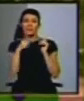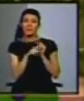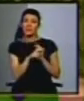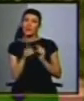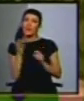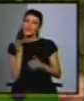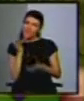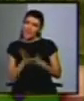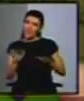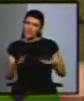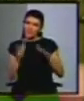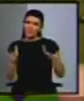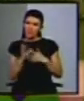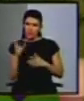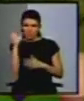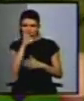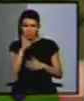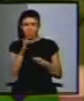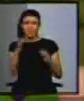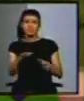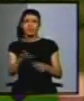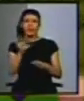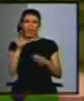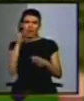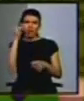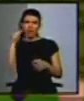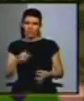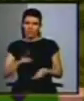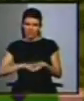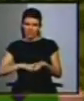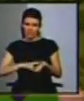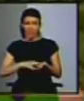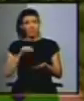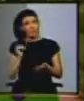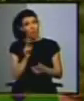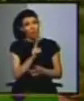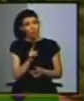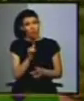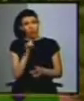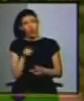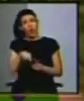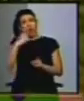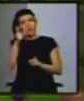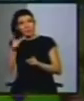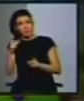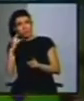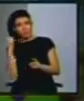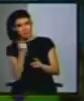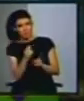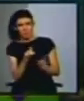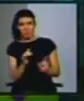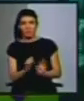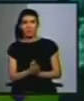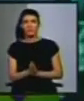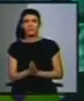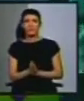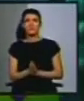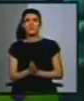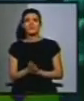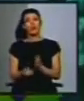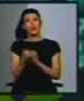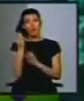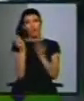la posibilidad de establecer la verdad, establecer si hay o no intervención de terceras personas. En los nuevos